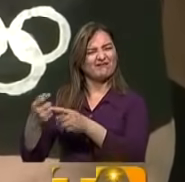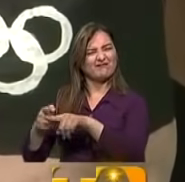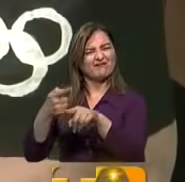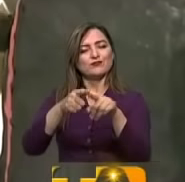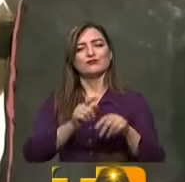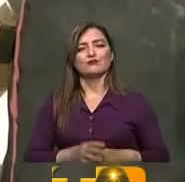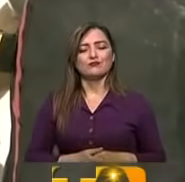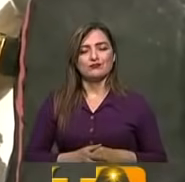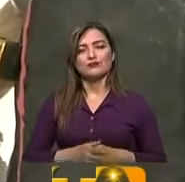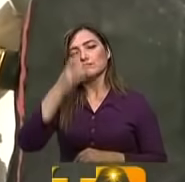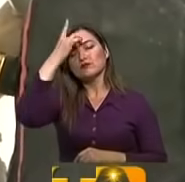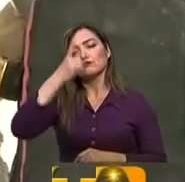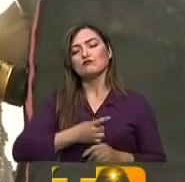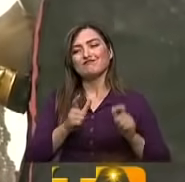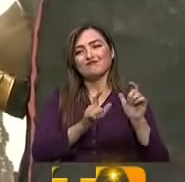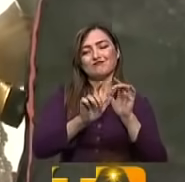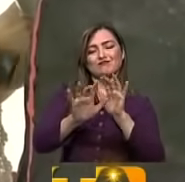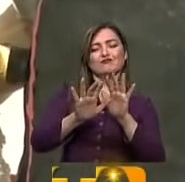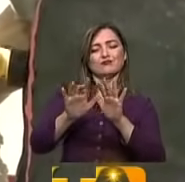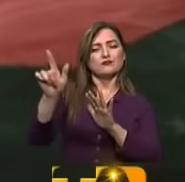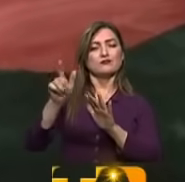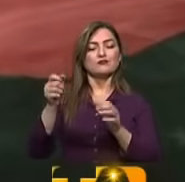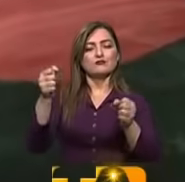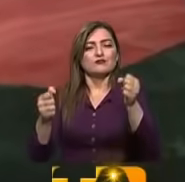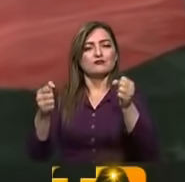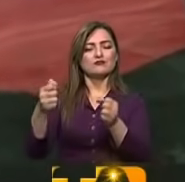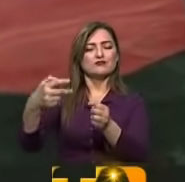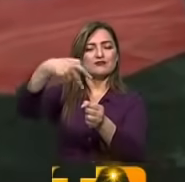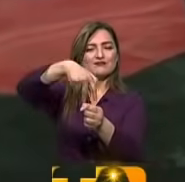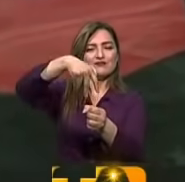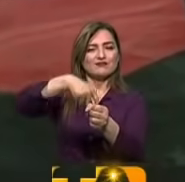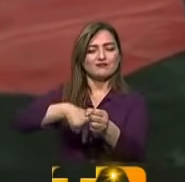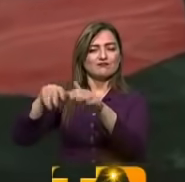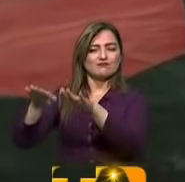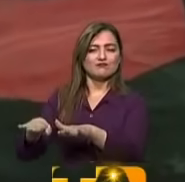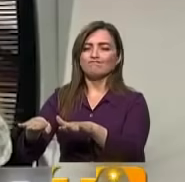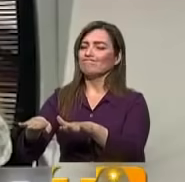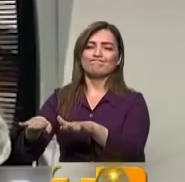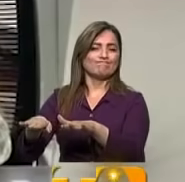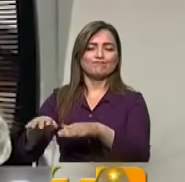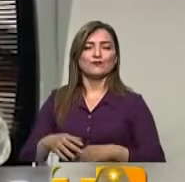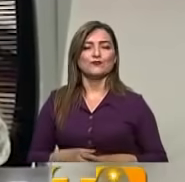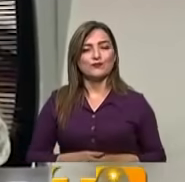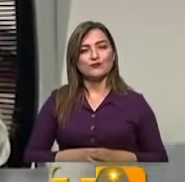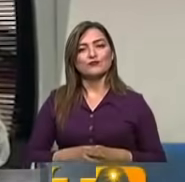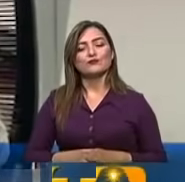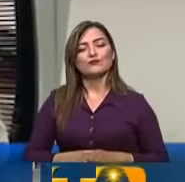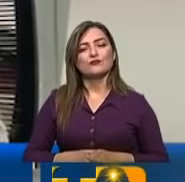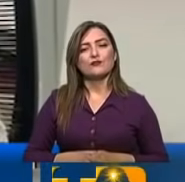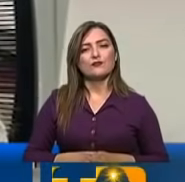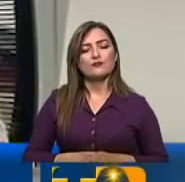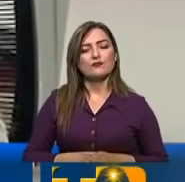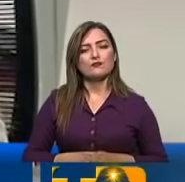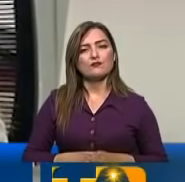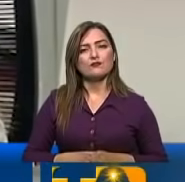evitar aglomeraciones, por lo que tampoco este carro alegórico que transportará estos muñecos realizará paradas. E incluso va a haber